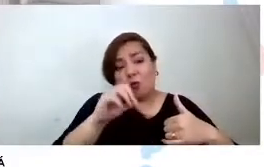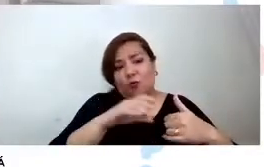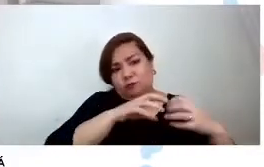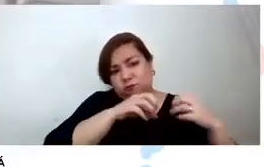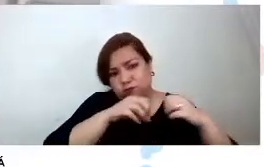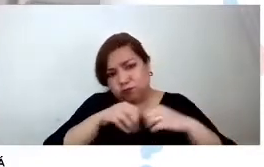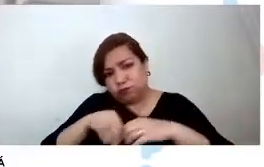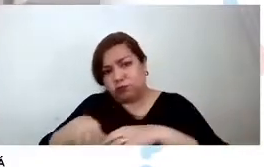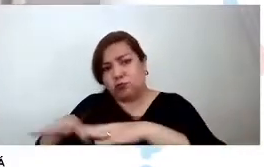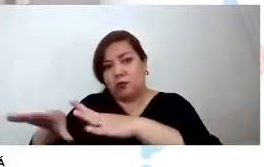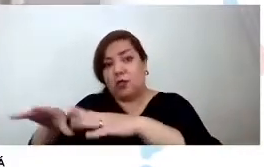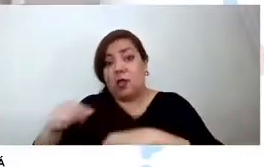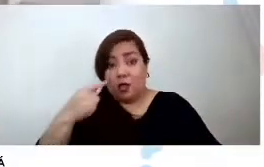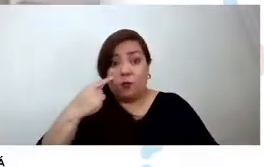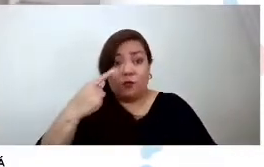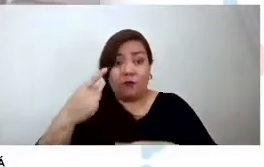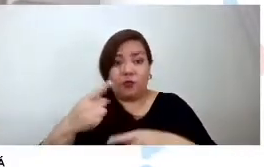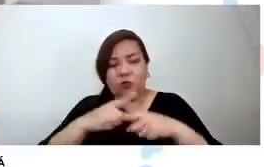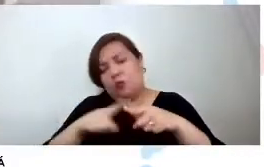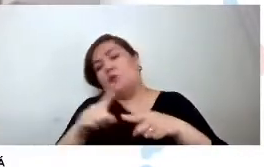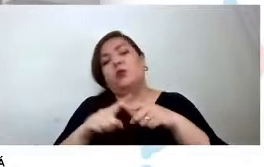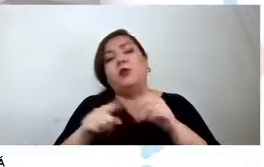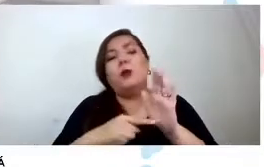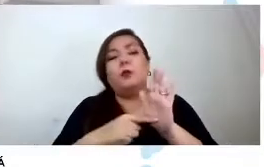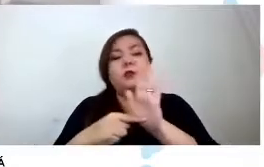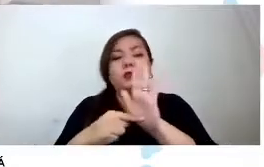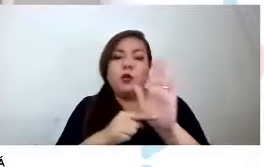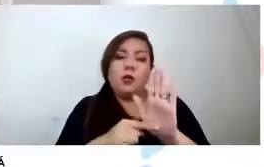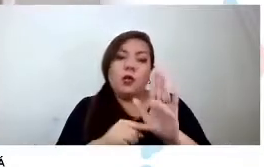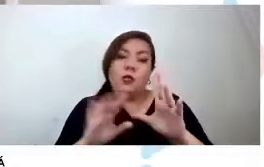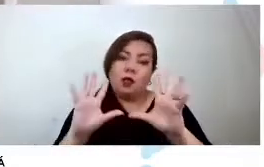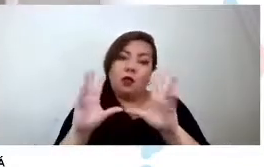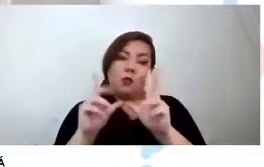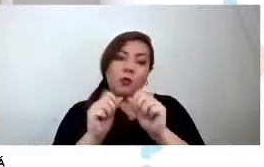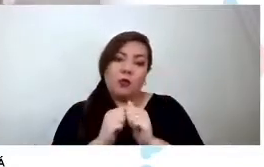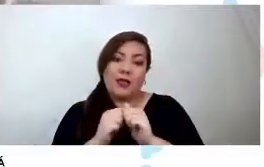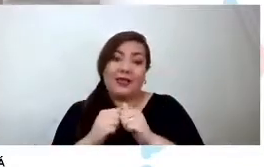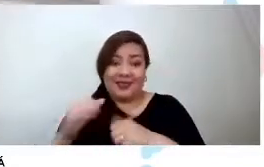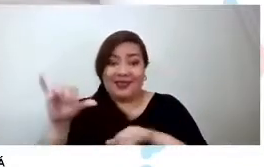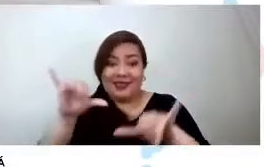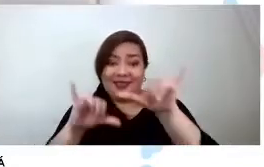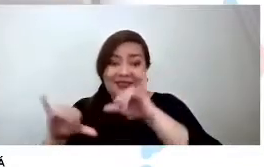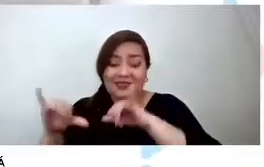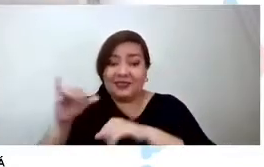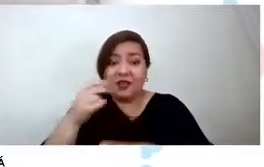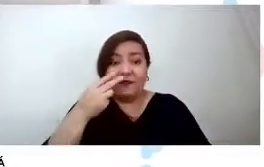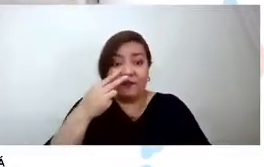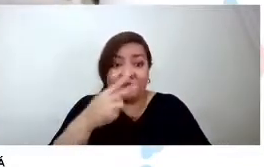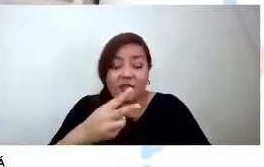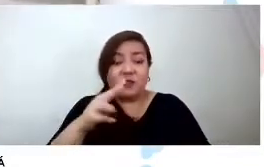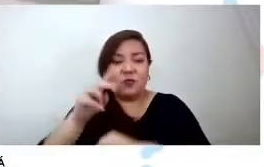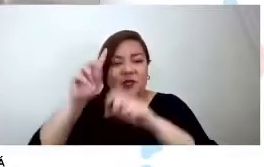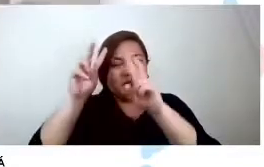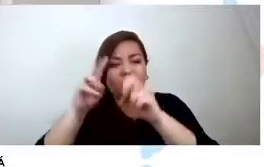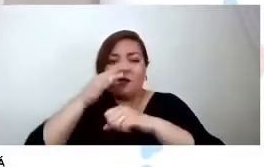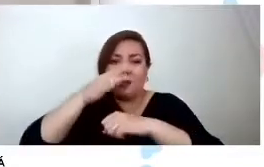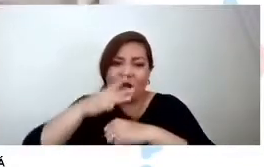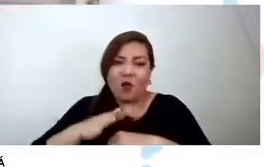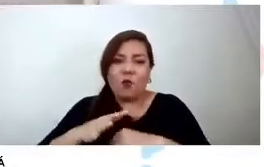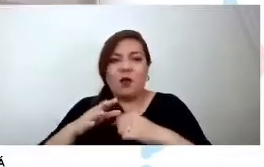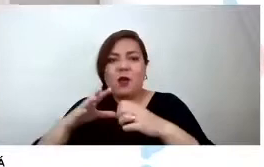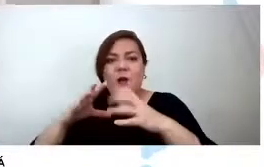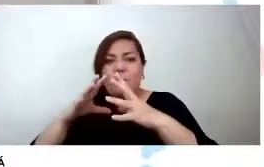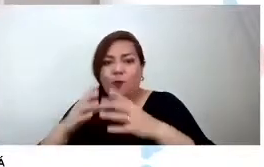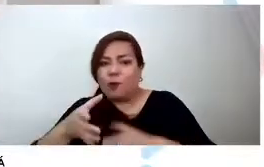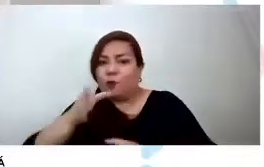en otras exposiciones que hay colegas desde la ciencia viendo el tema de las aguas potables, de la contaminación